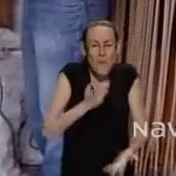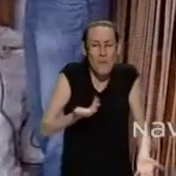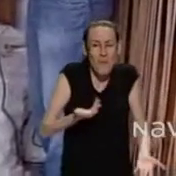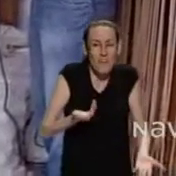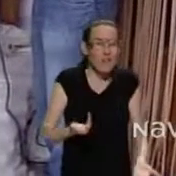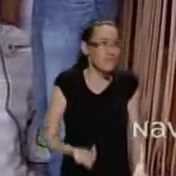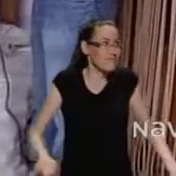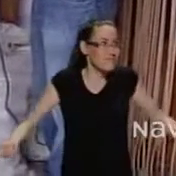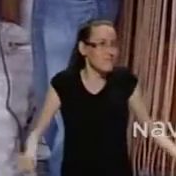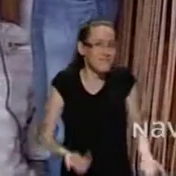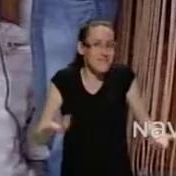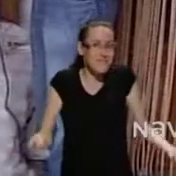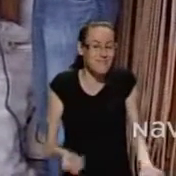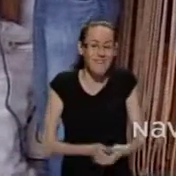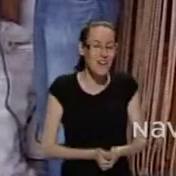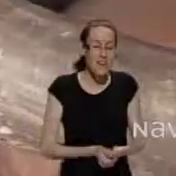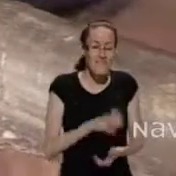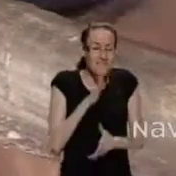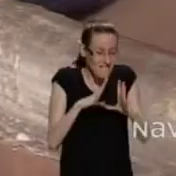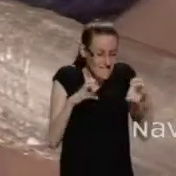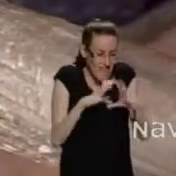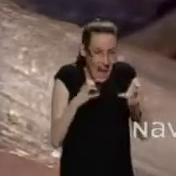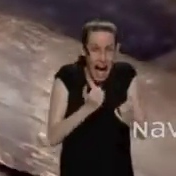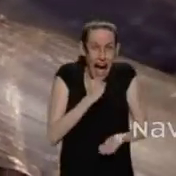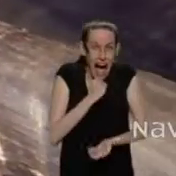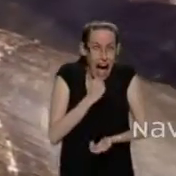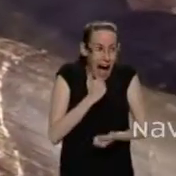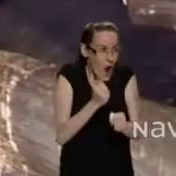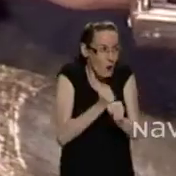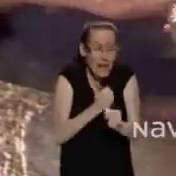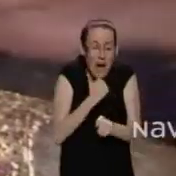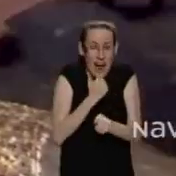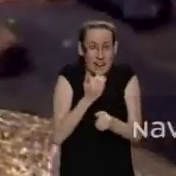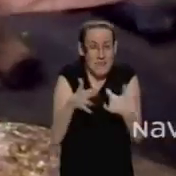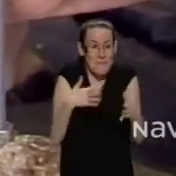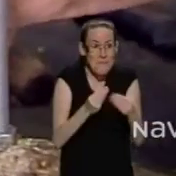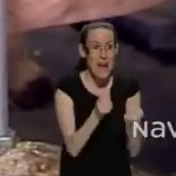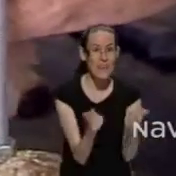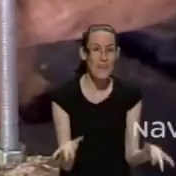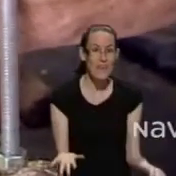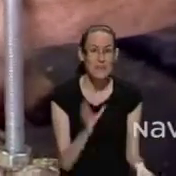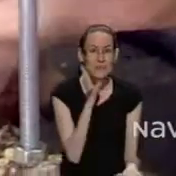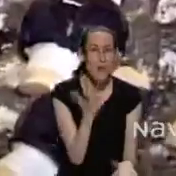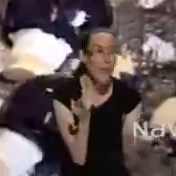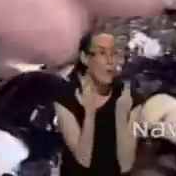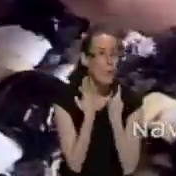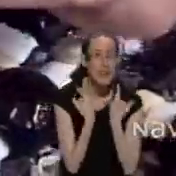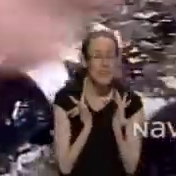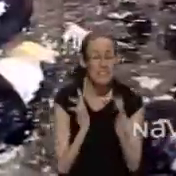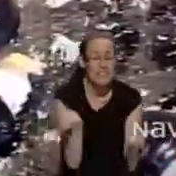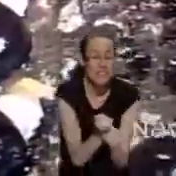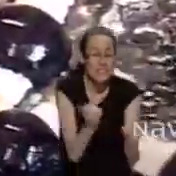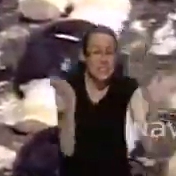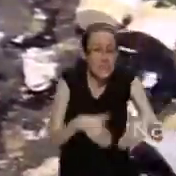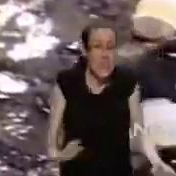Pues sí, con la afición de las ganas de hacer algo que tenía yo. Después de jubilarme, no tenía trabajo y dije, pues algo hay que hacer.